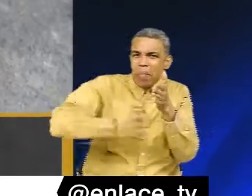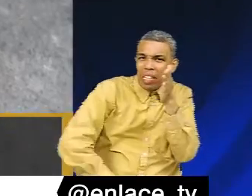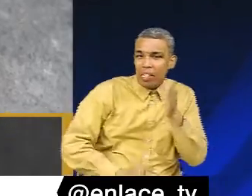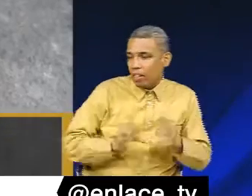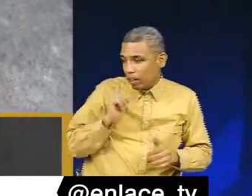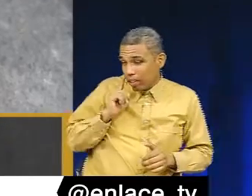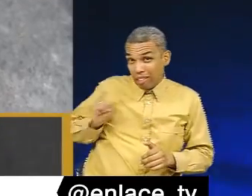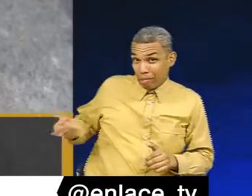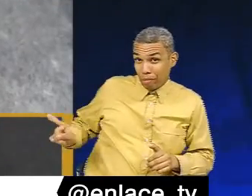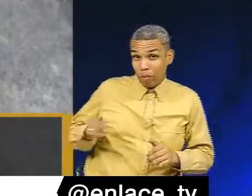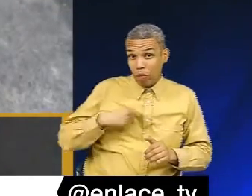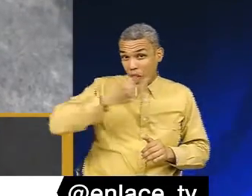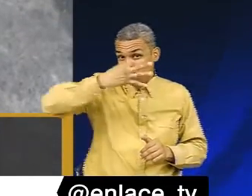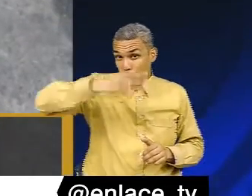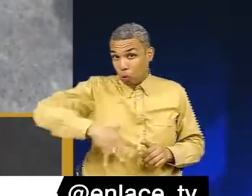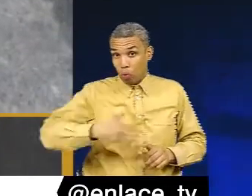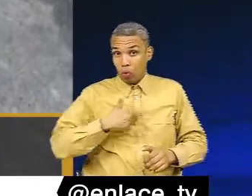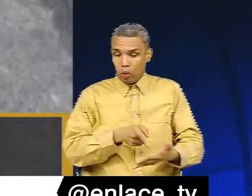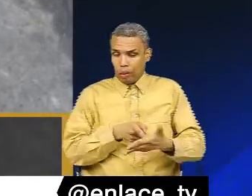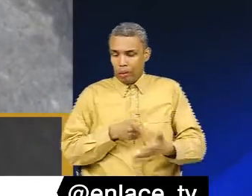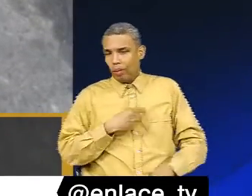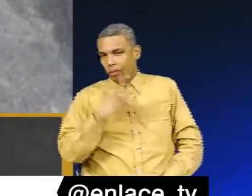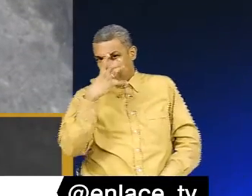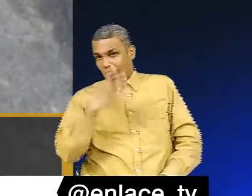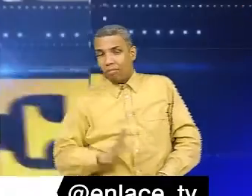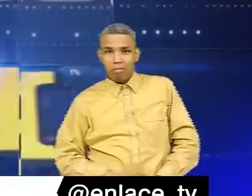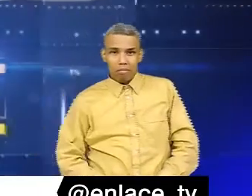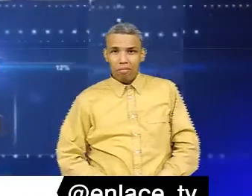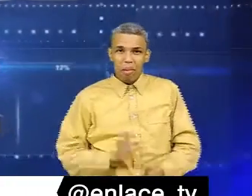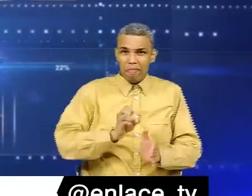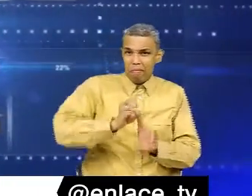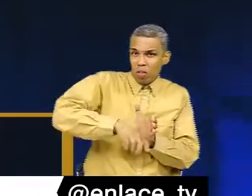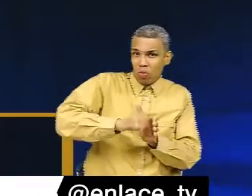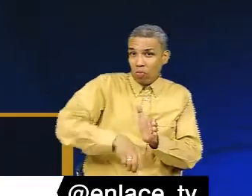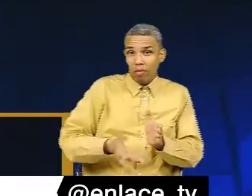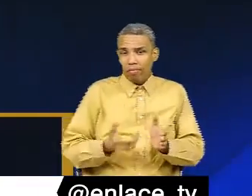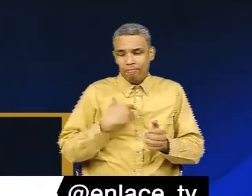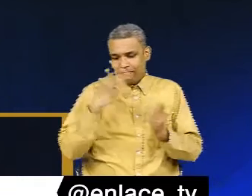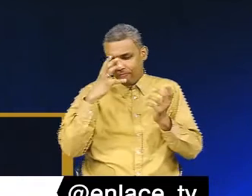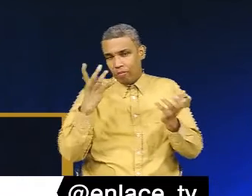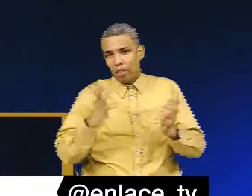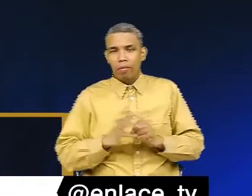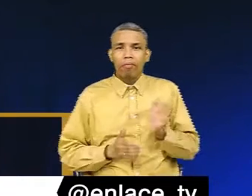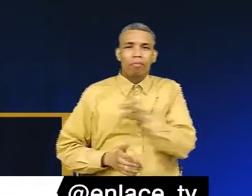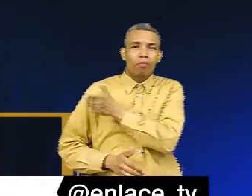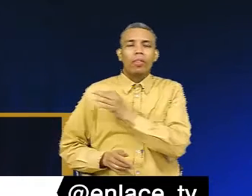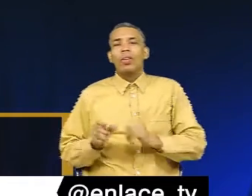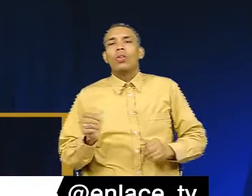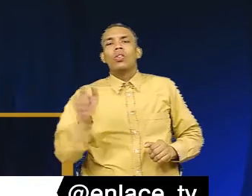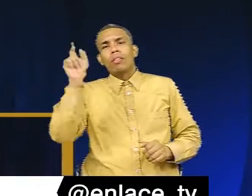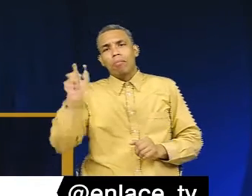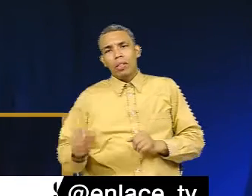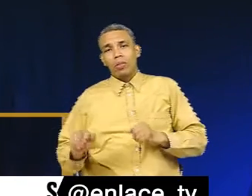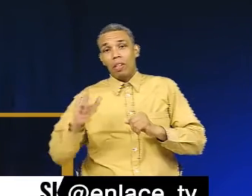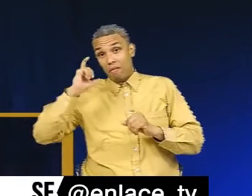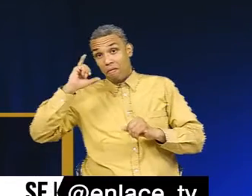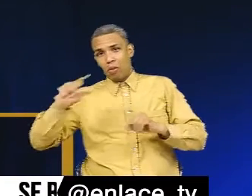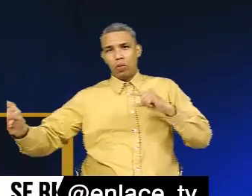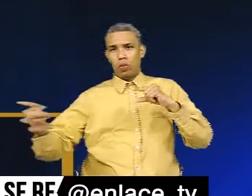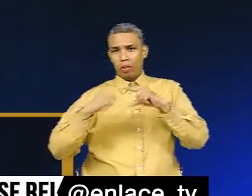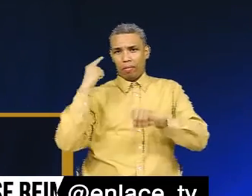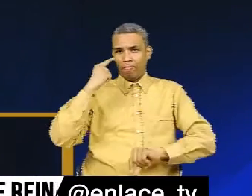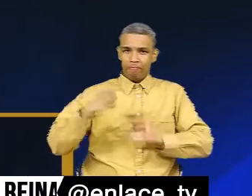piso muestran suciedad, así como desechos que son dejados cerca al sitio. De otra parte, un ciudadano evidencia en estas fotos el estado